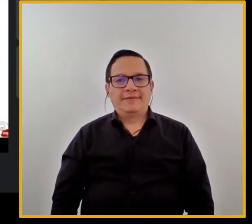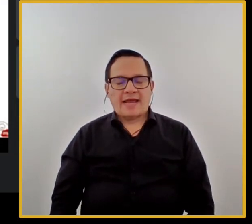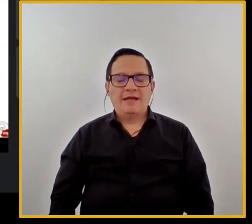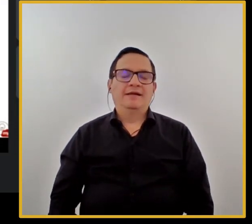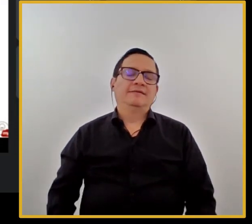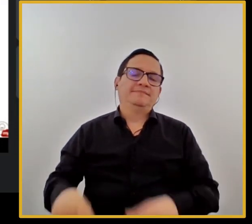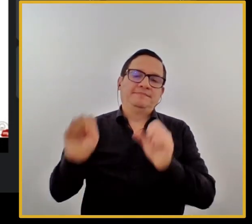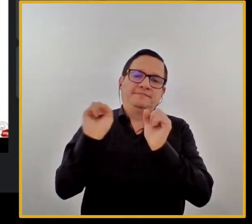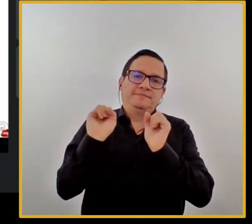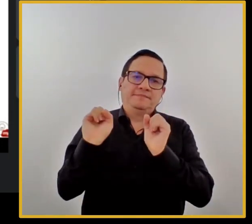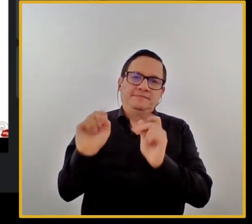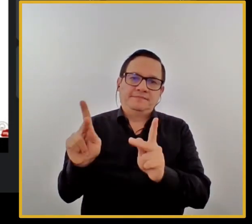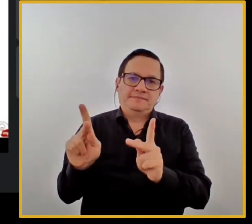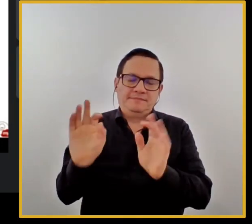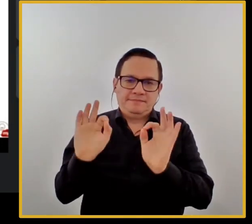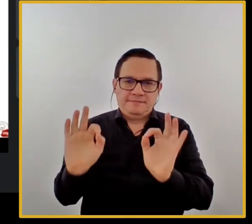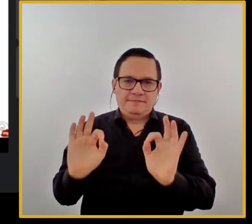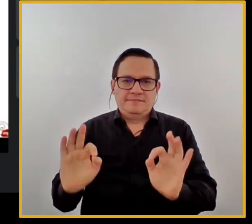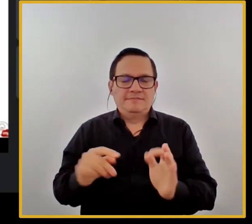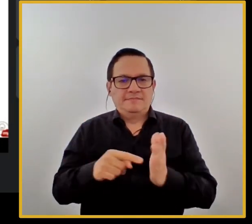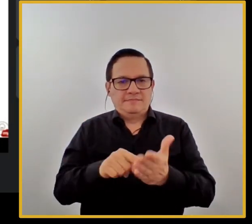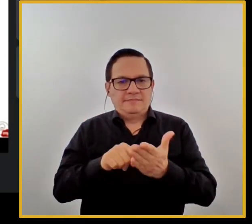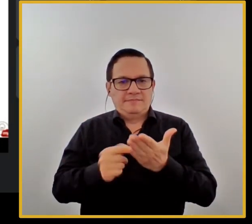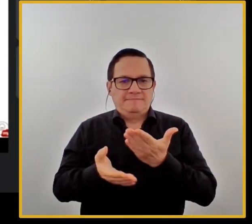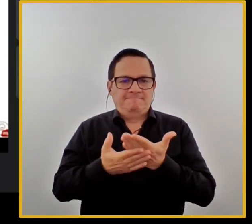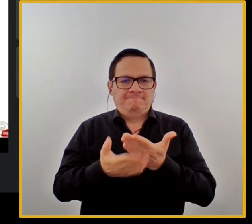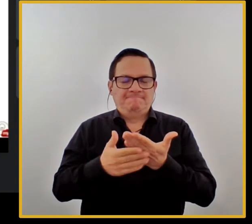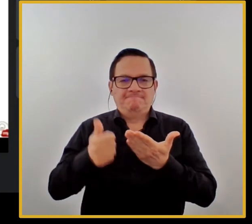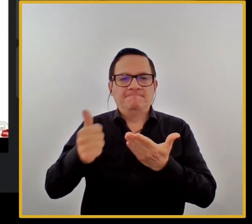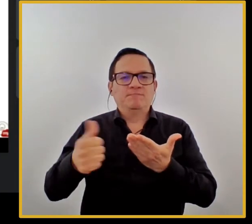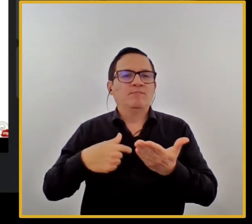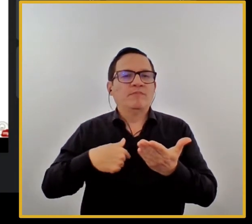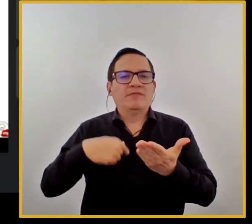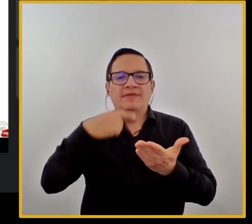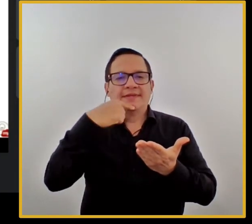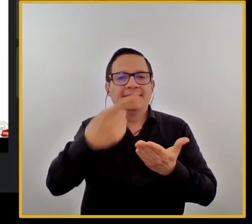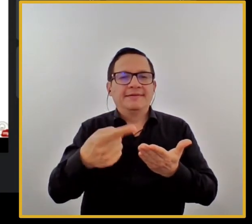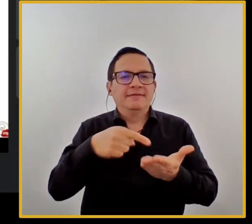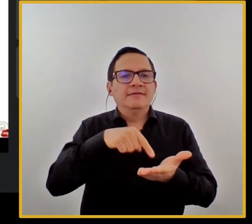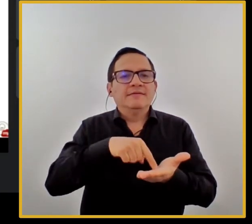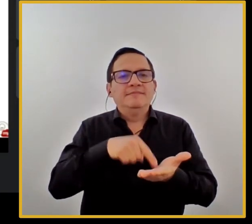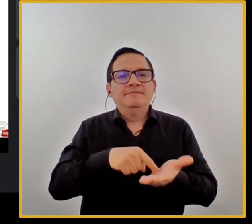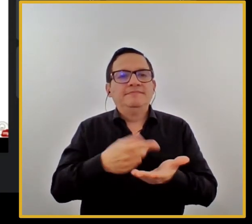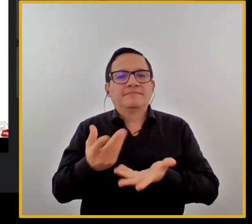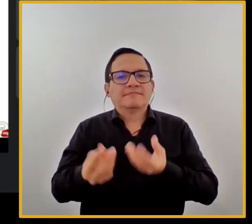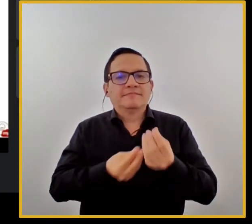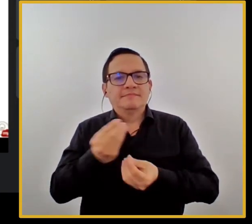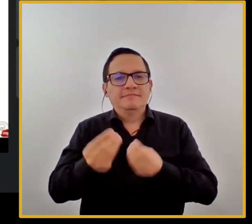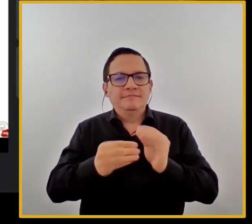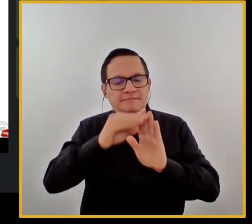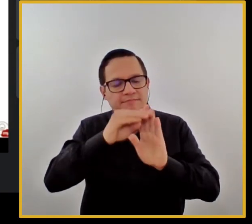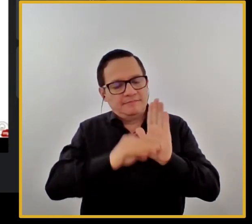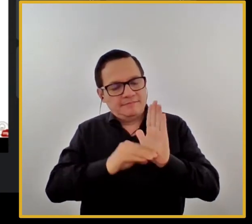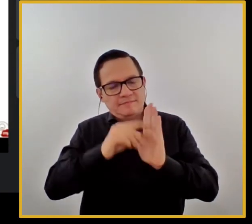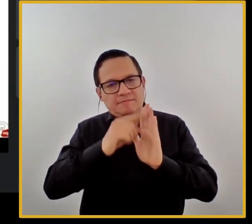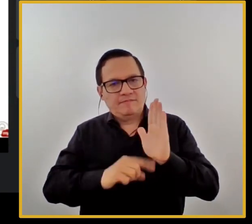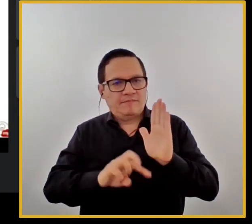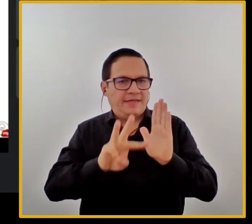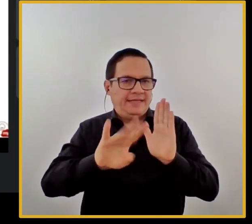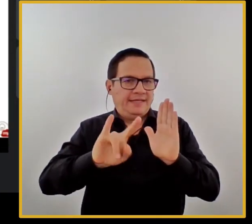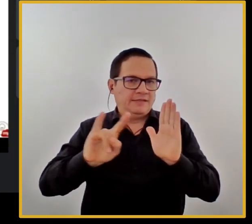Ok, acá, es acá donde me está diciendo. Yo lo que allí, pues como allí el que tenemos es